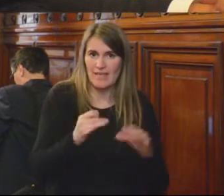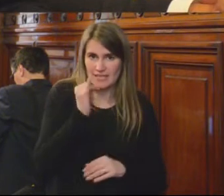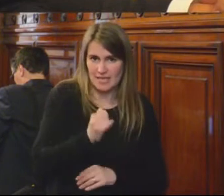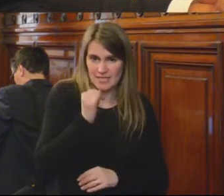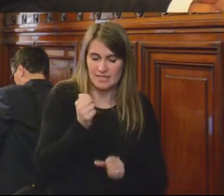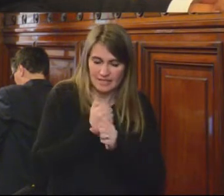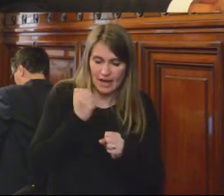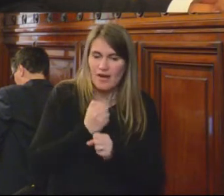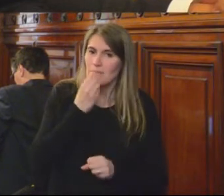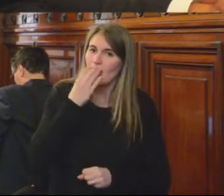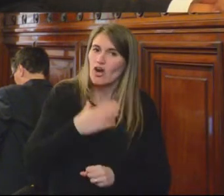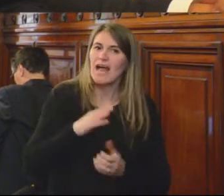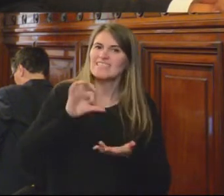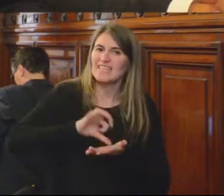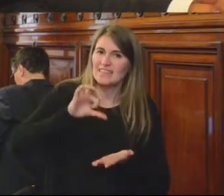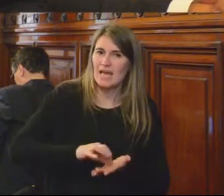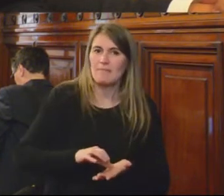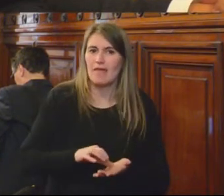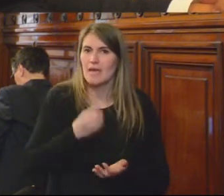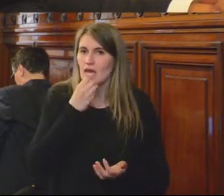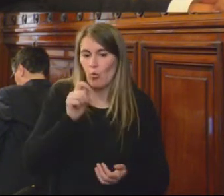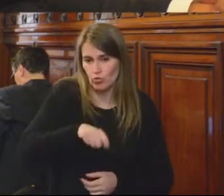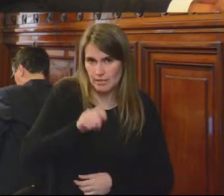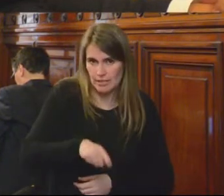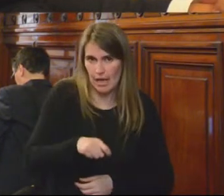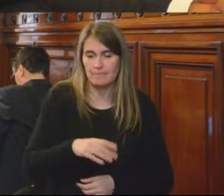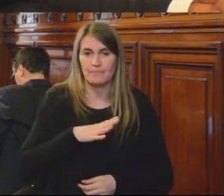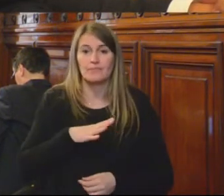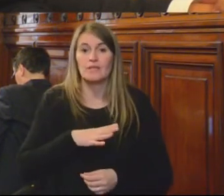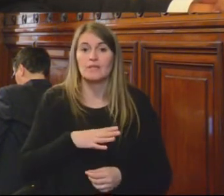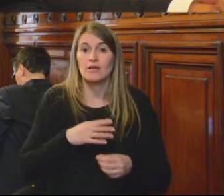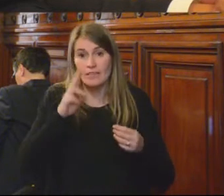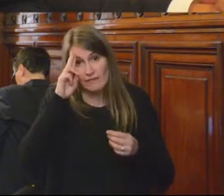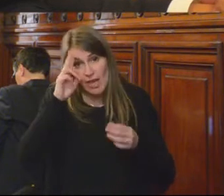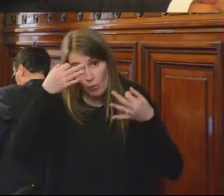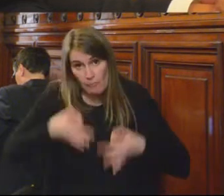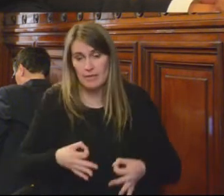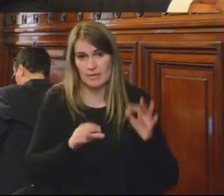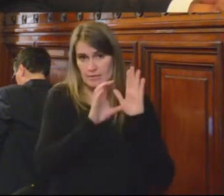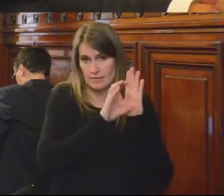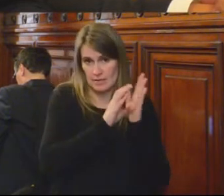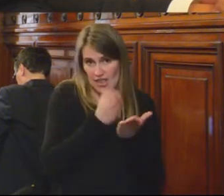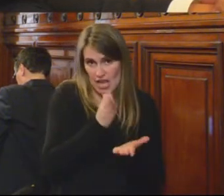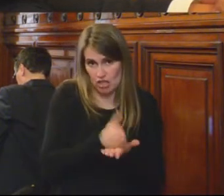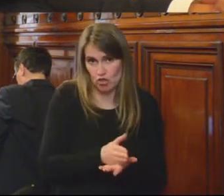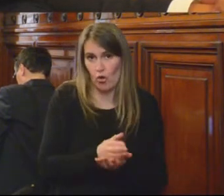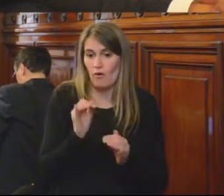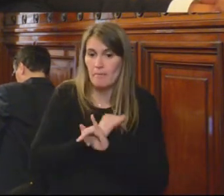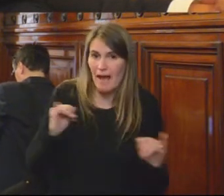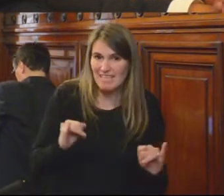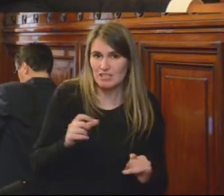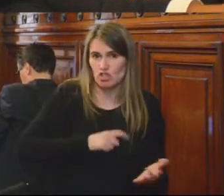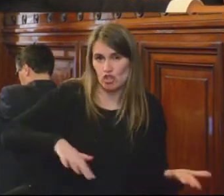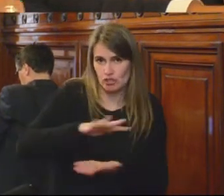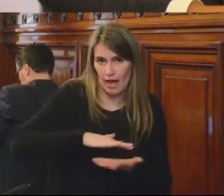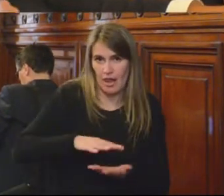mejorar el sistema de administración de justicia, contribuyendo significativamente al cumplimiento del Estado de Derecho, justicia y paz social. Se cumplen